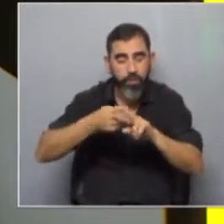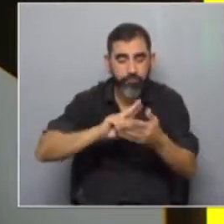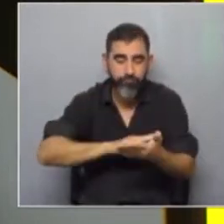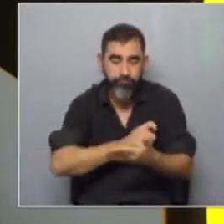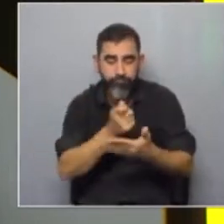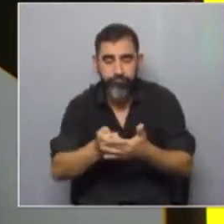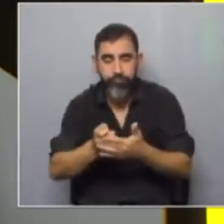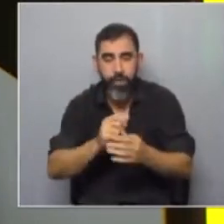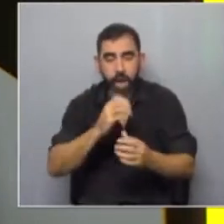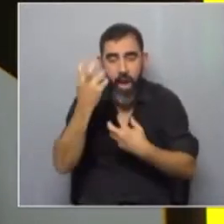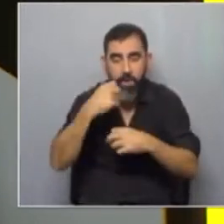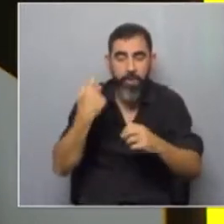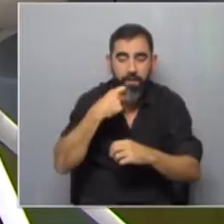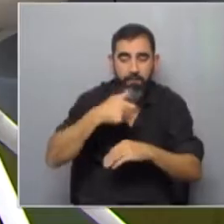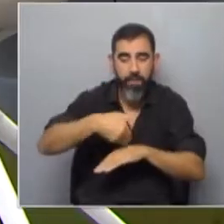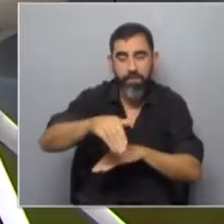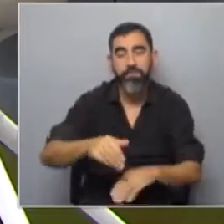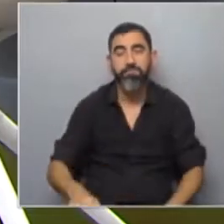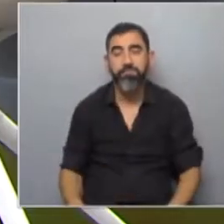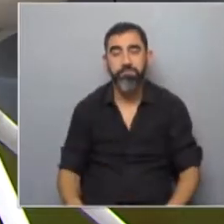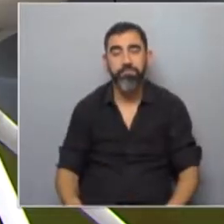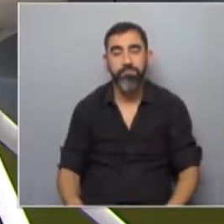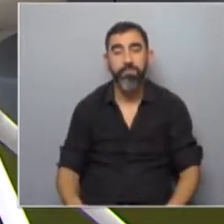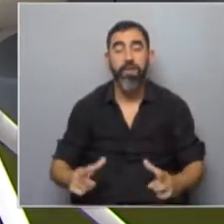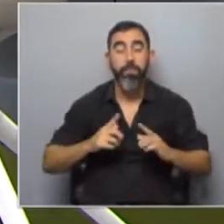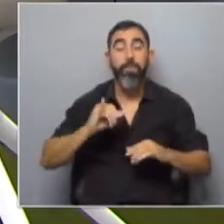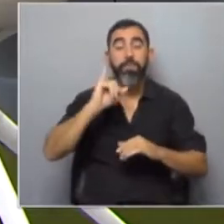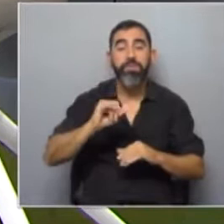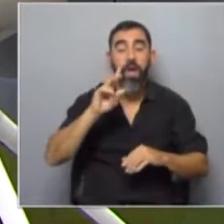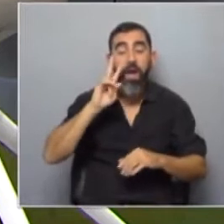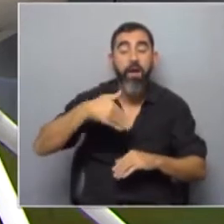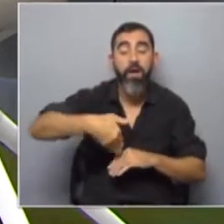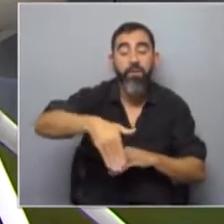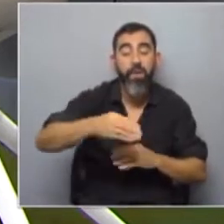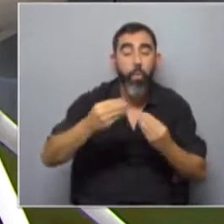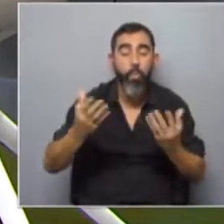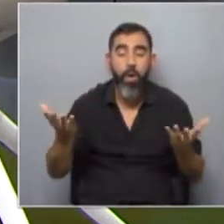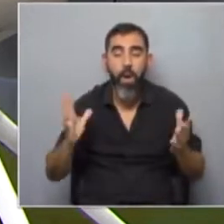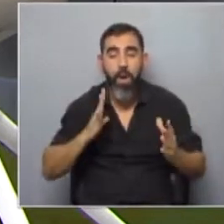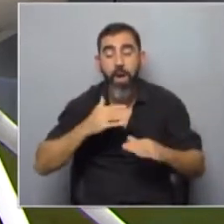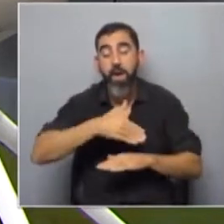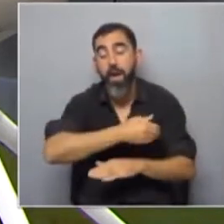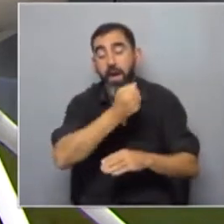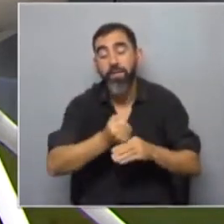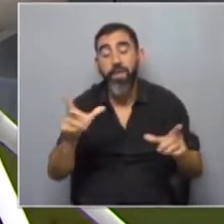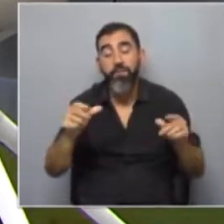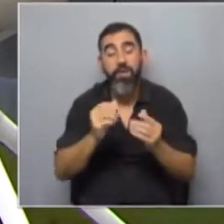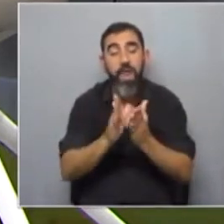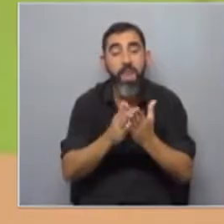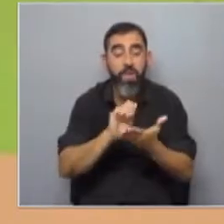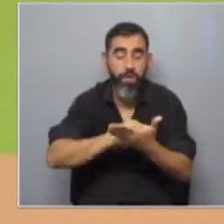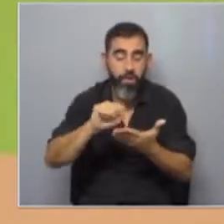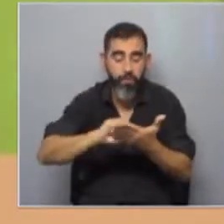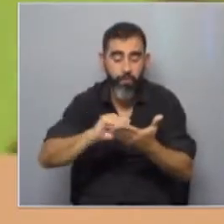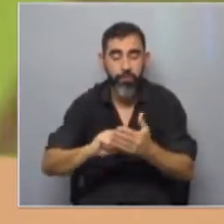o que todos podamos tener un poco de eso para todos, ¿no? Leo, Ramiro, Martín, muchas gracias